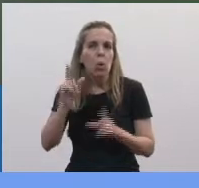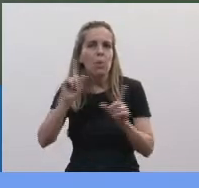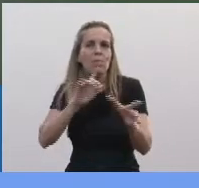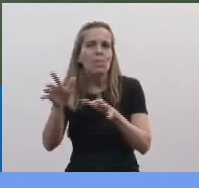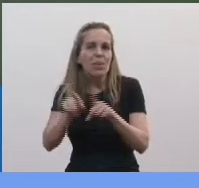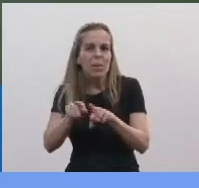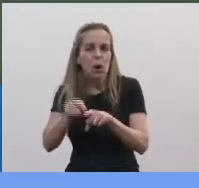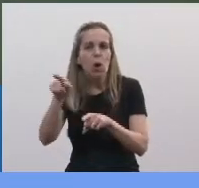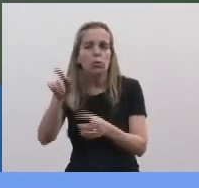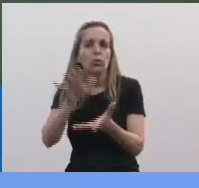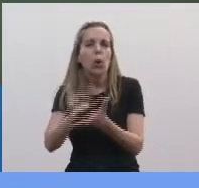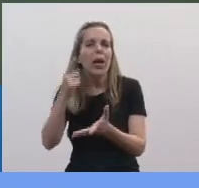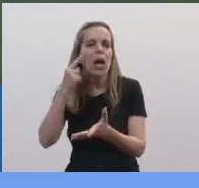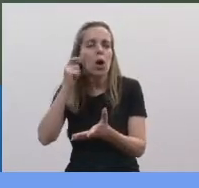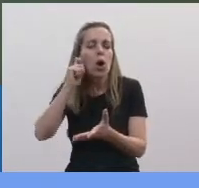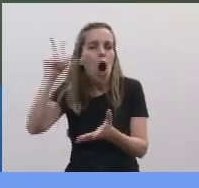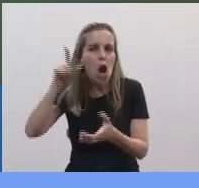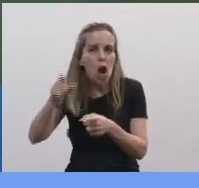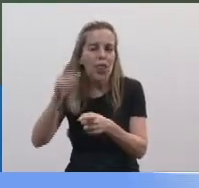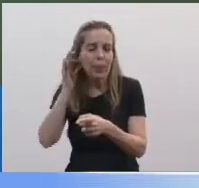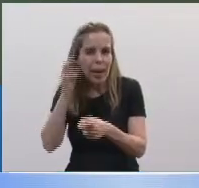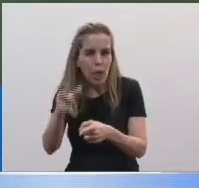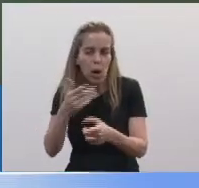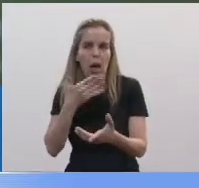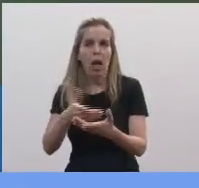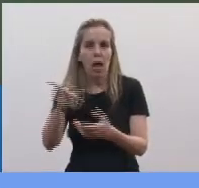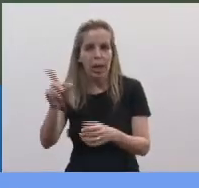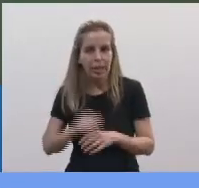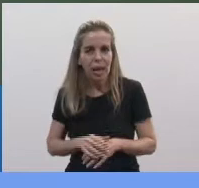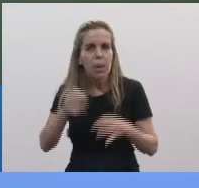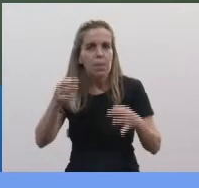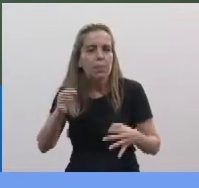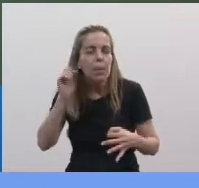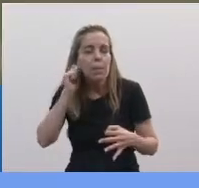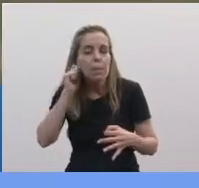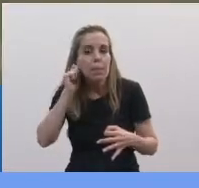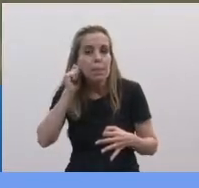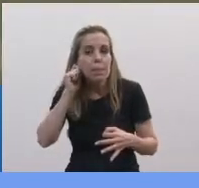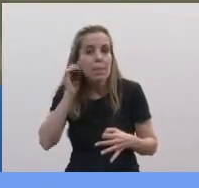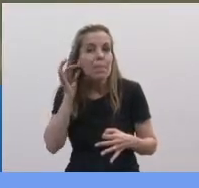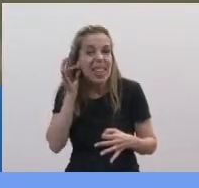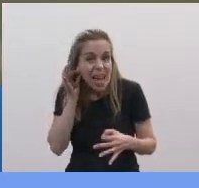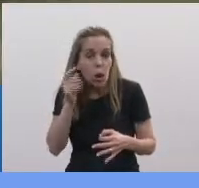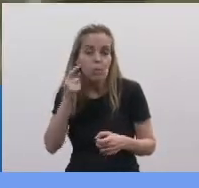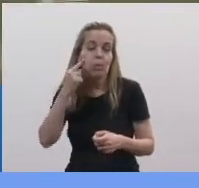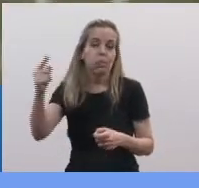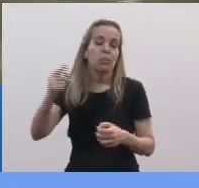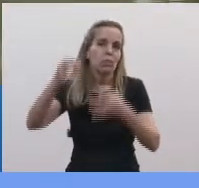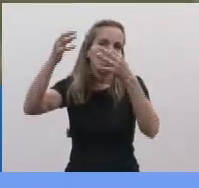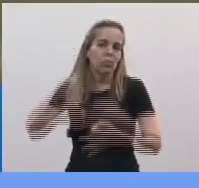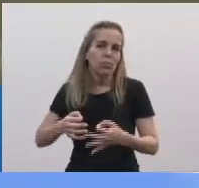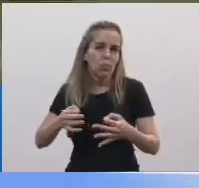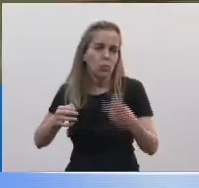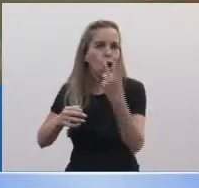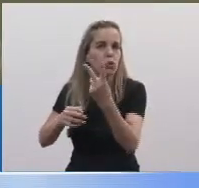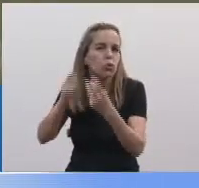proporciones parecidas de viveza y habilidad. Y Diego, claro, marcó un gol estratosférico y otro